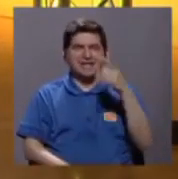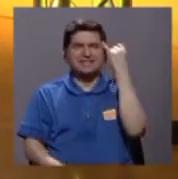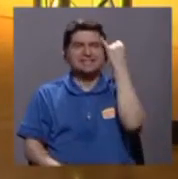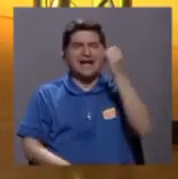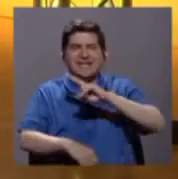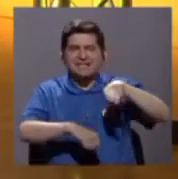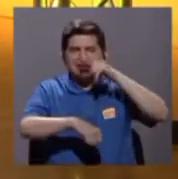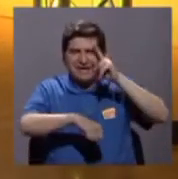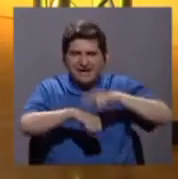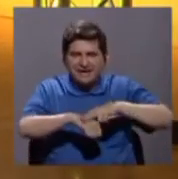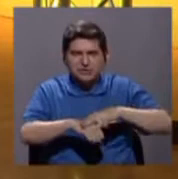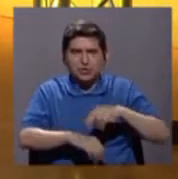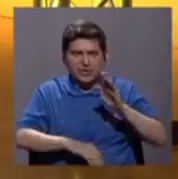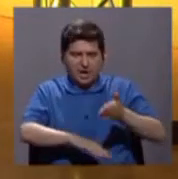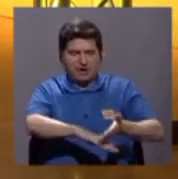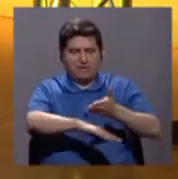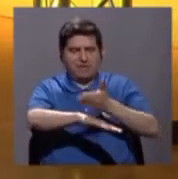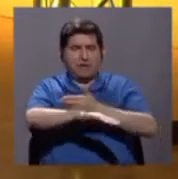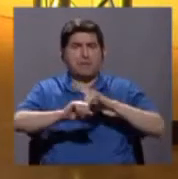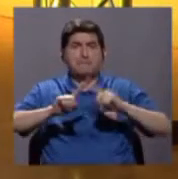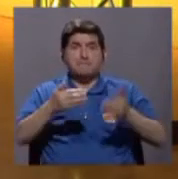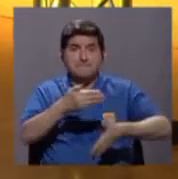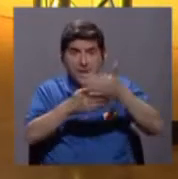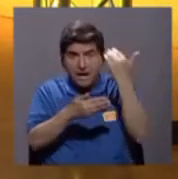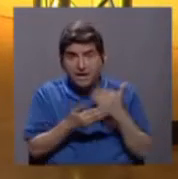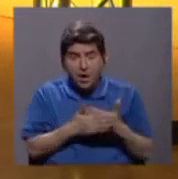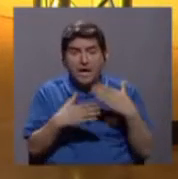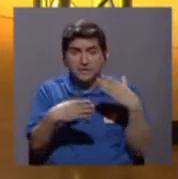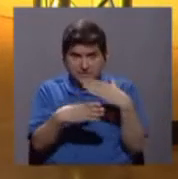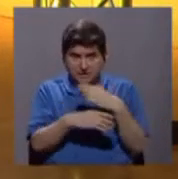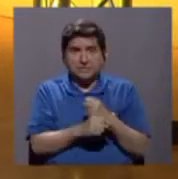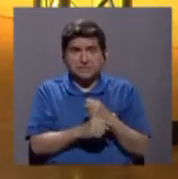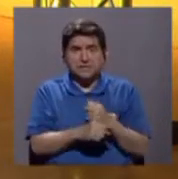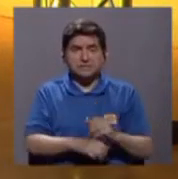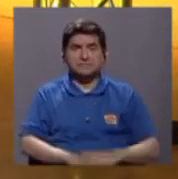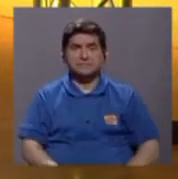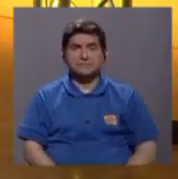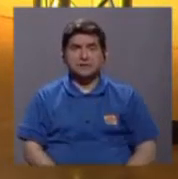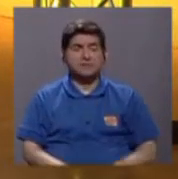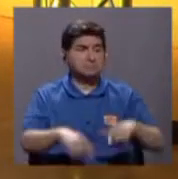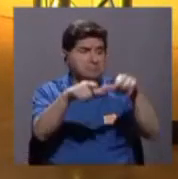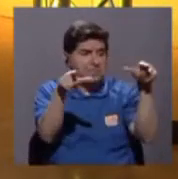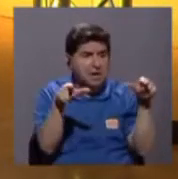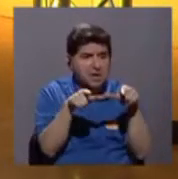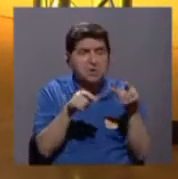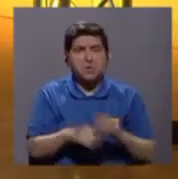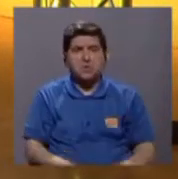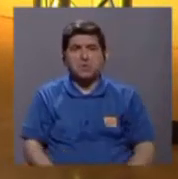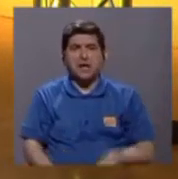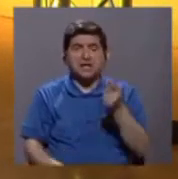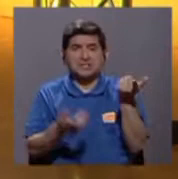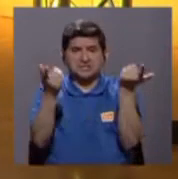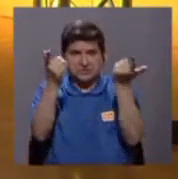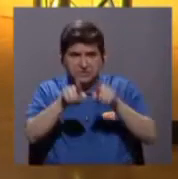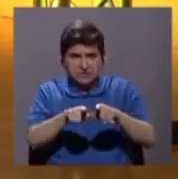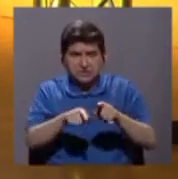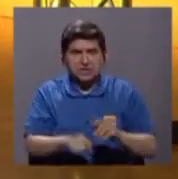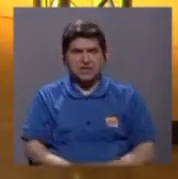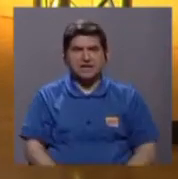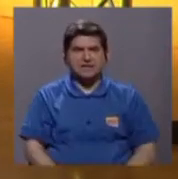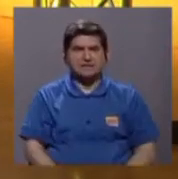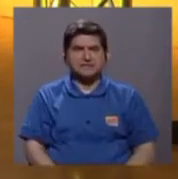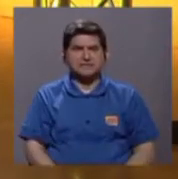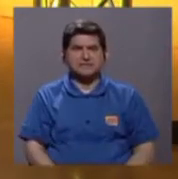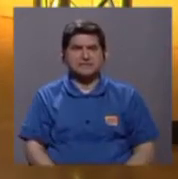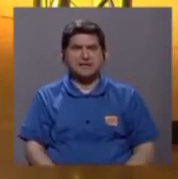ha crecido. Pero antes lo logran hacerlo. En los lugares tanto era la